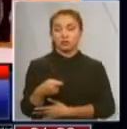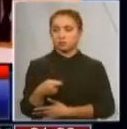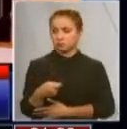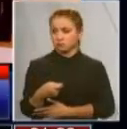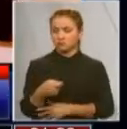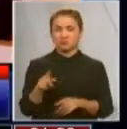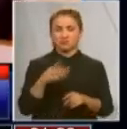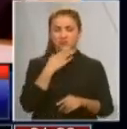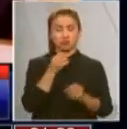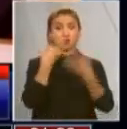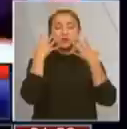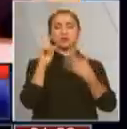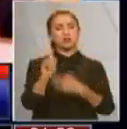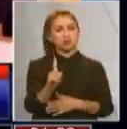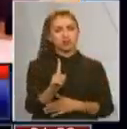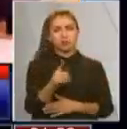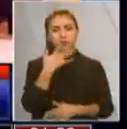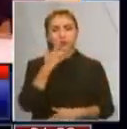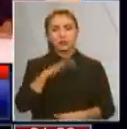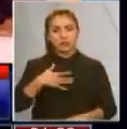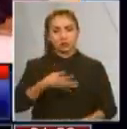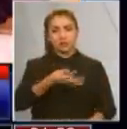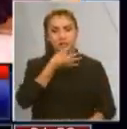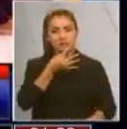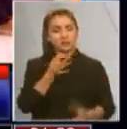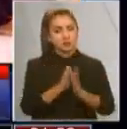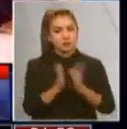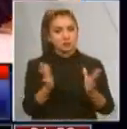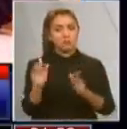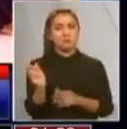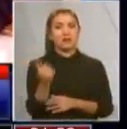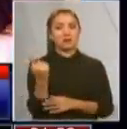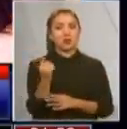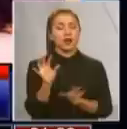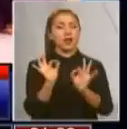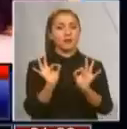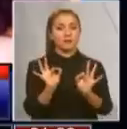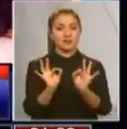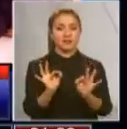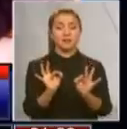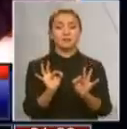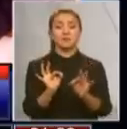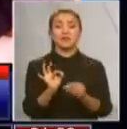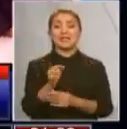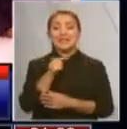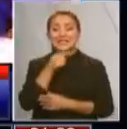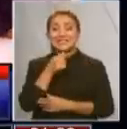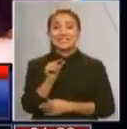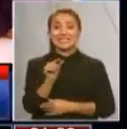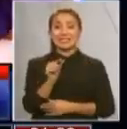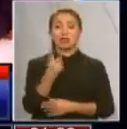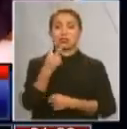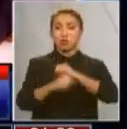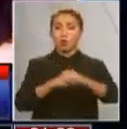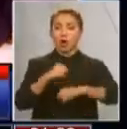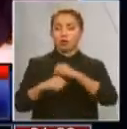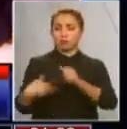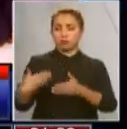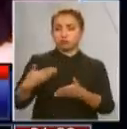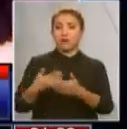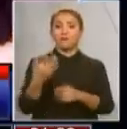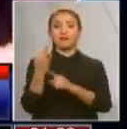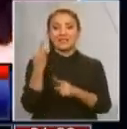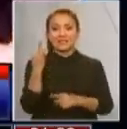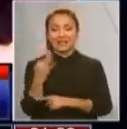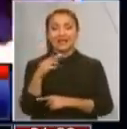nos llama la atención. La verdad es que te quiero contar algo que es bastante particular y especial. Recién después de 2 años, el